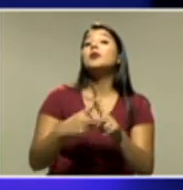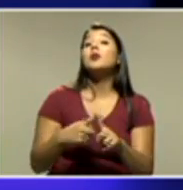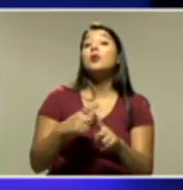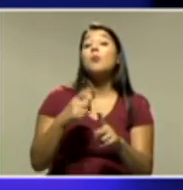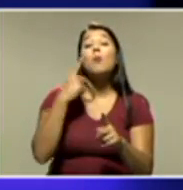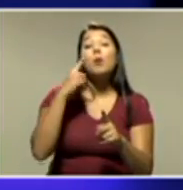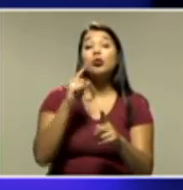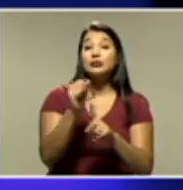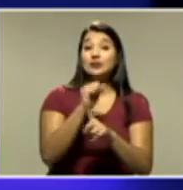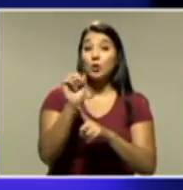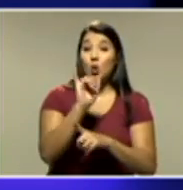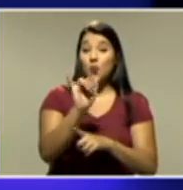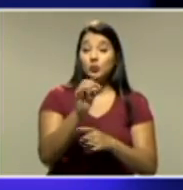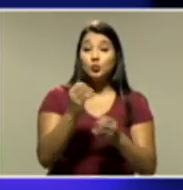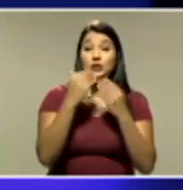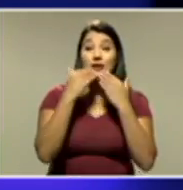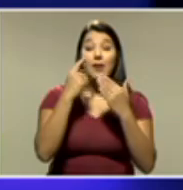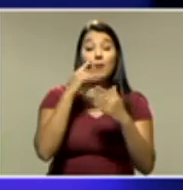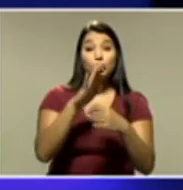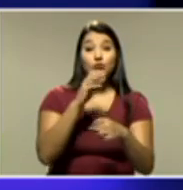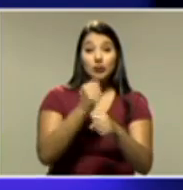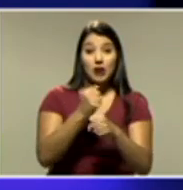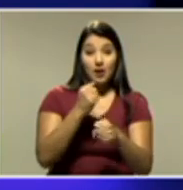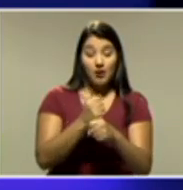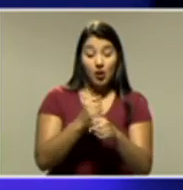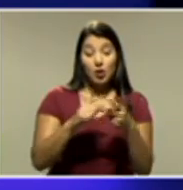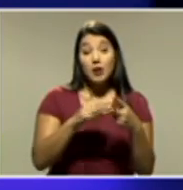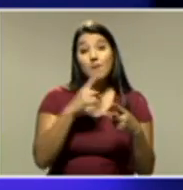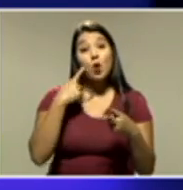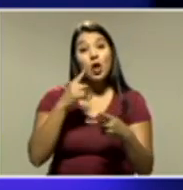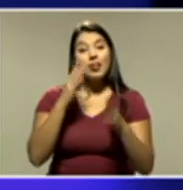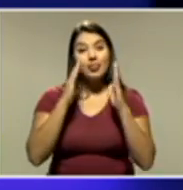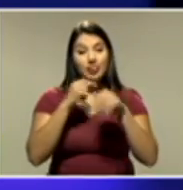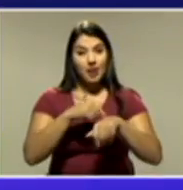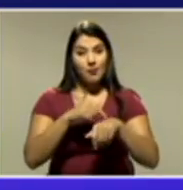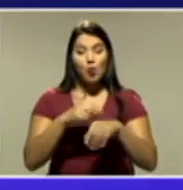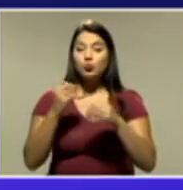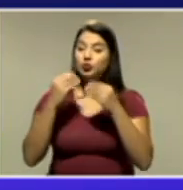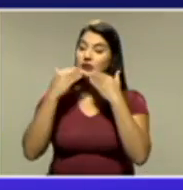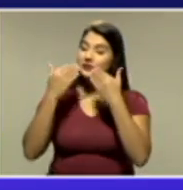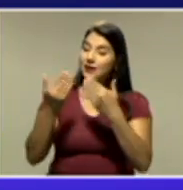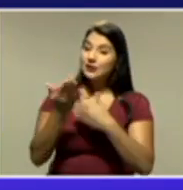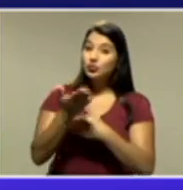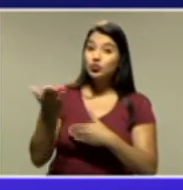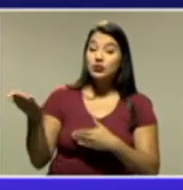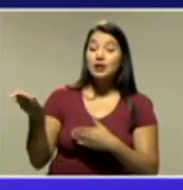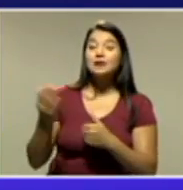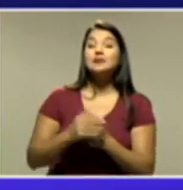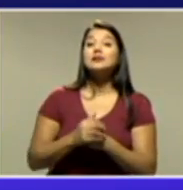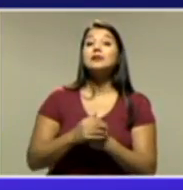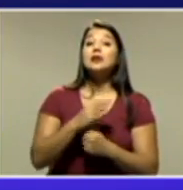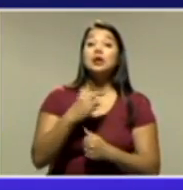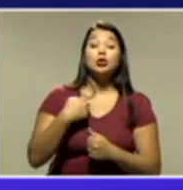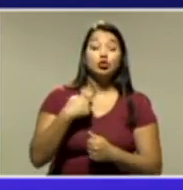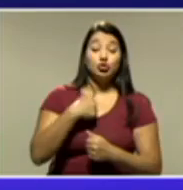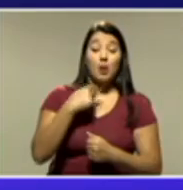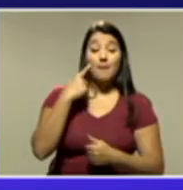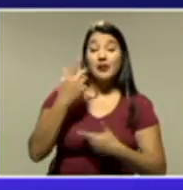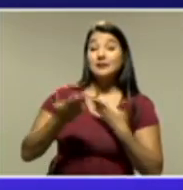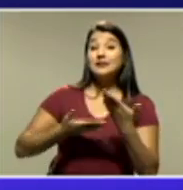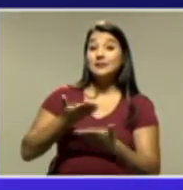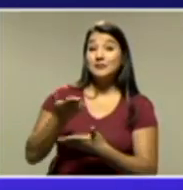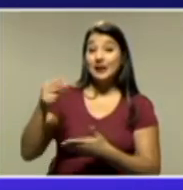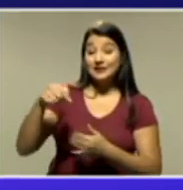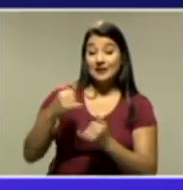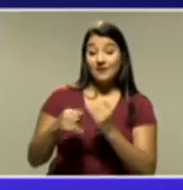esas. Así que muchas gracias por el trabajo que hacen y por el tiempo que nos dedicó. No, muchas gracias a usted, don Ernesto, y estamos a su disposición este